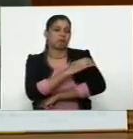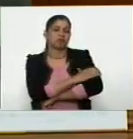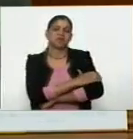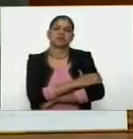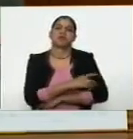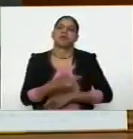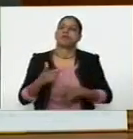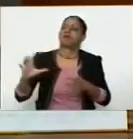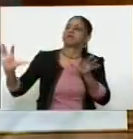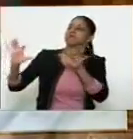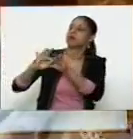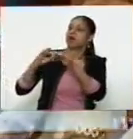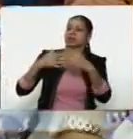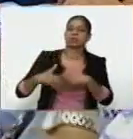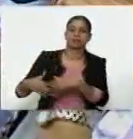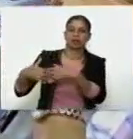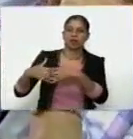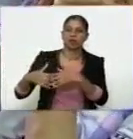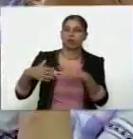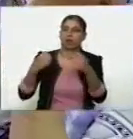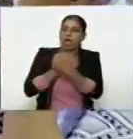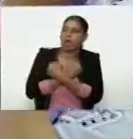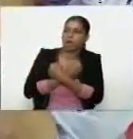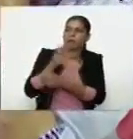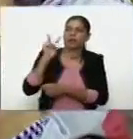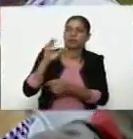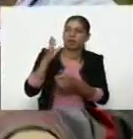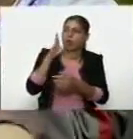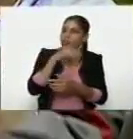de factores políticos venezolanos.